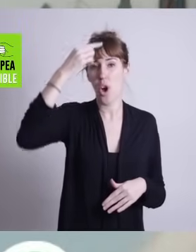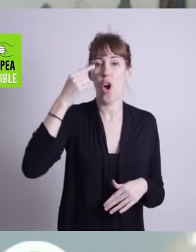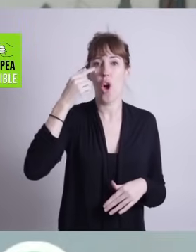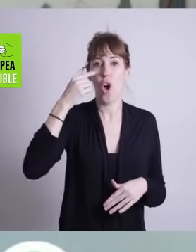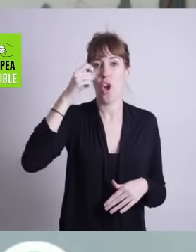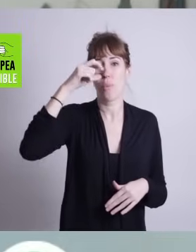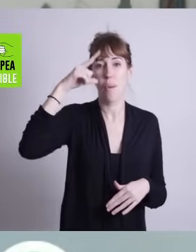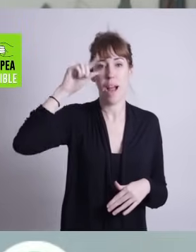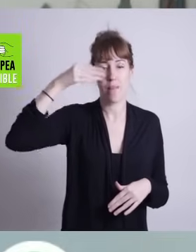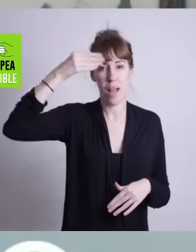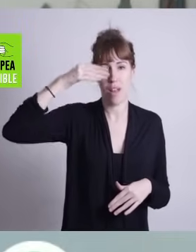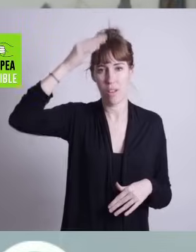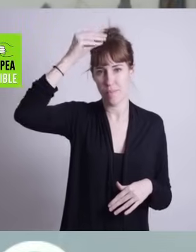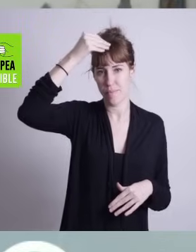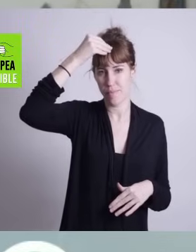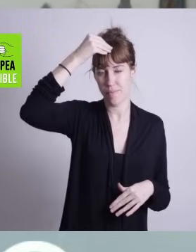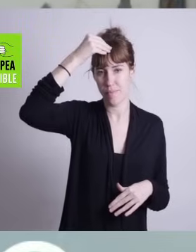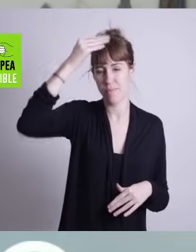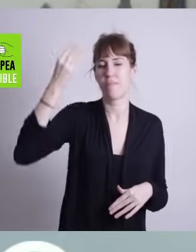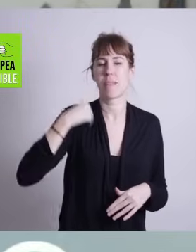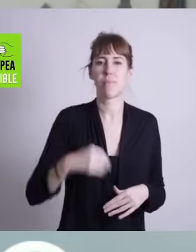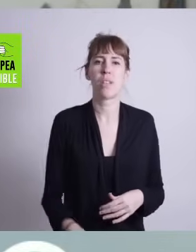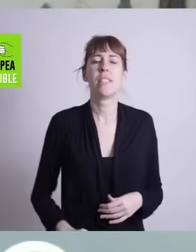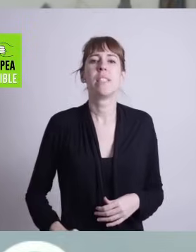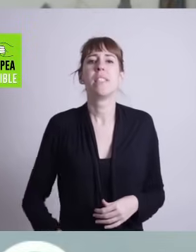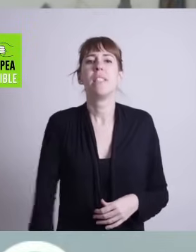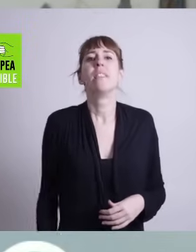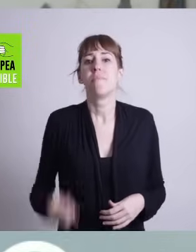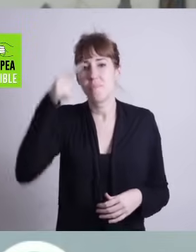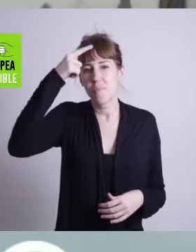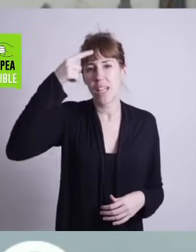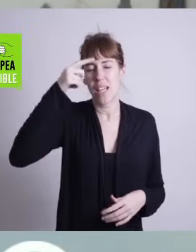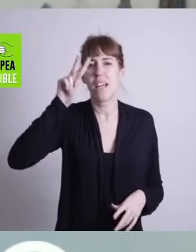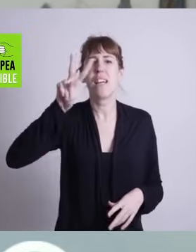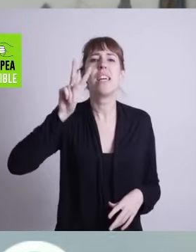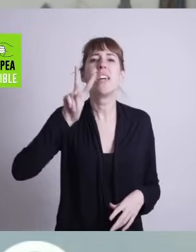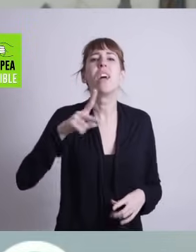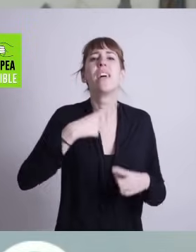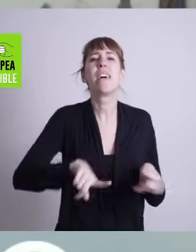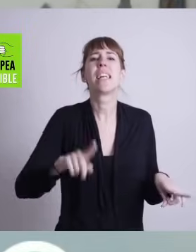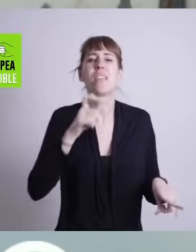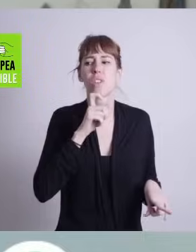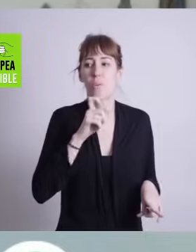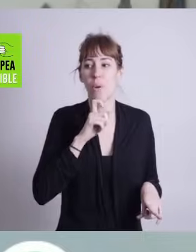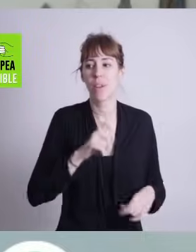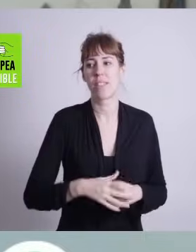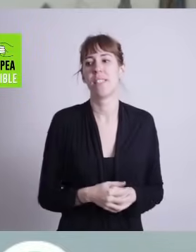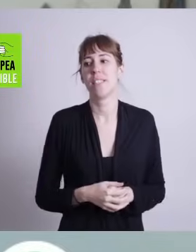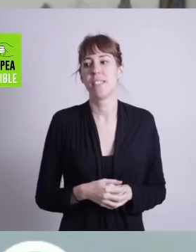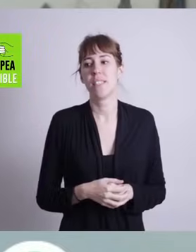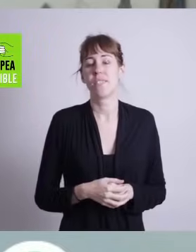hace. Bueno, ¿qué diferencia hay entre una visión y otra? Os voy a compartir